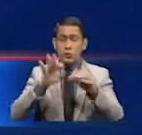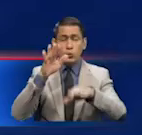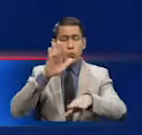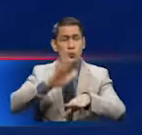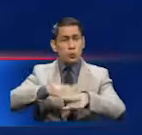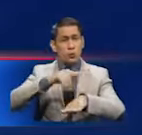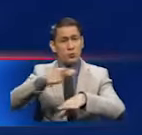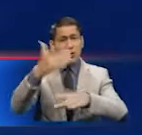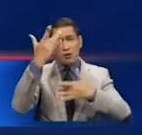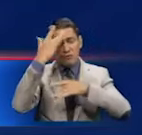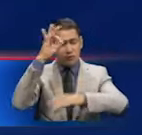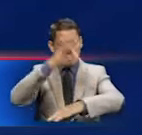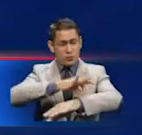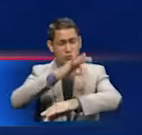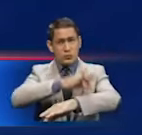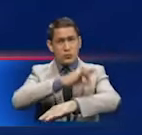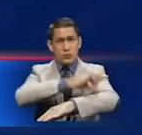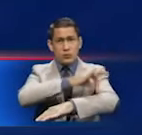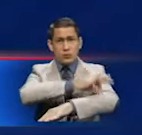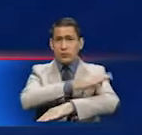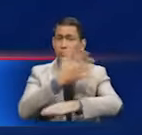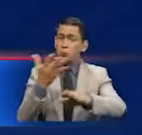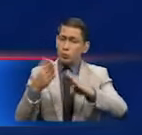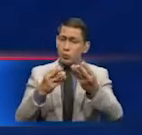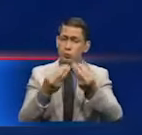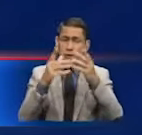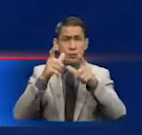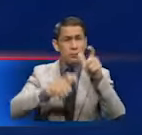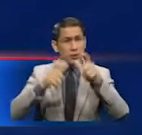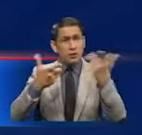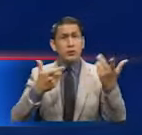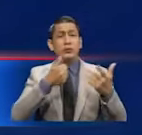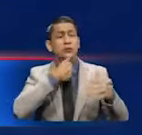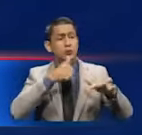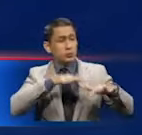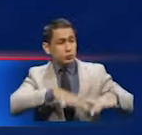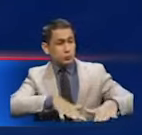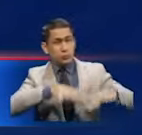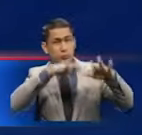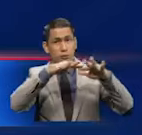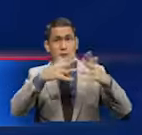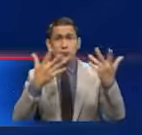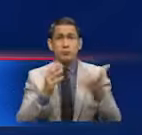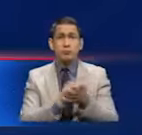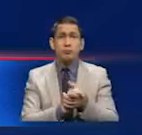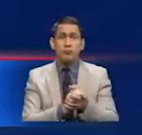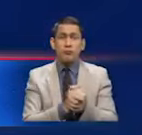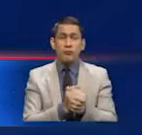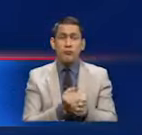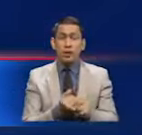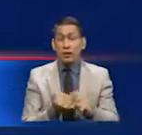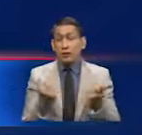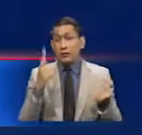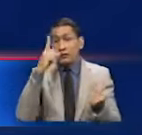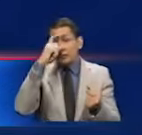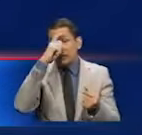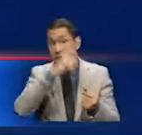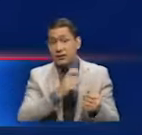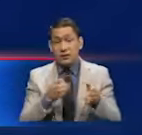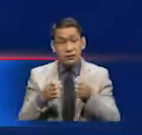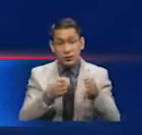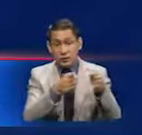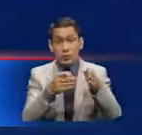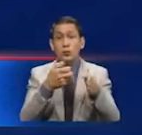usted conversábamos hace algunos días, el tema de las inundaciones, que no solamente la incomodidad de no poder pasar por una carretera, por una vía. El